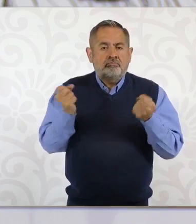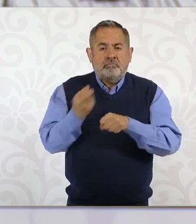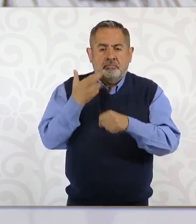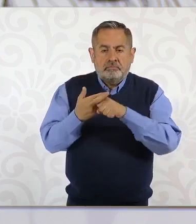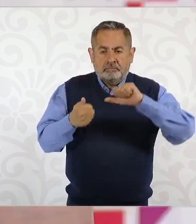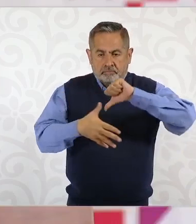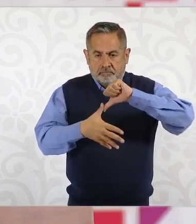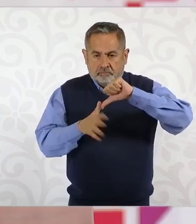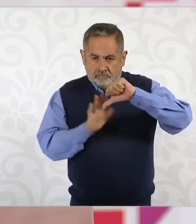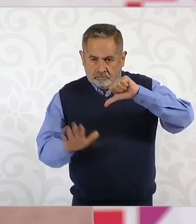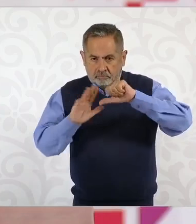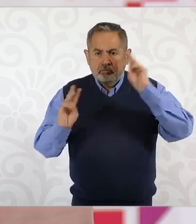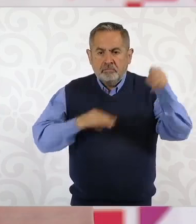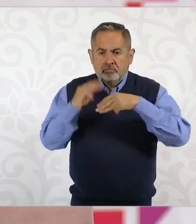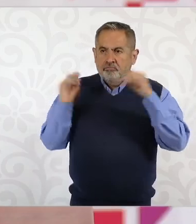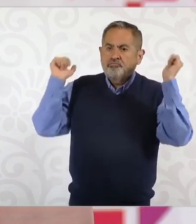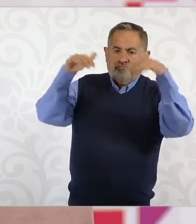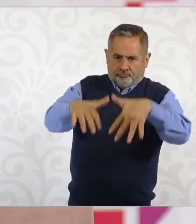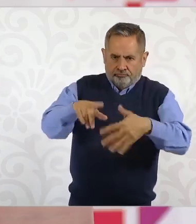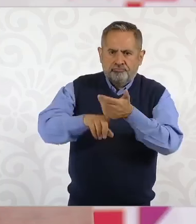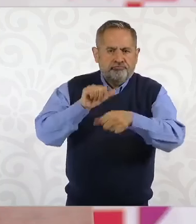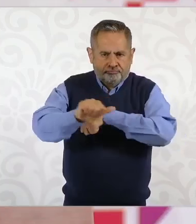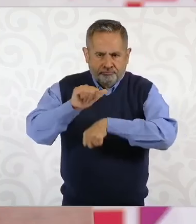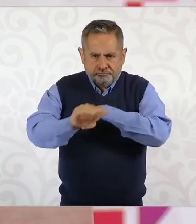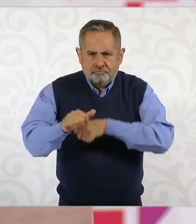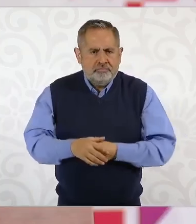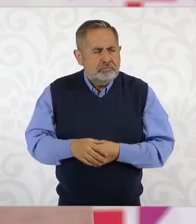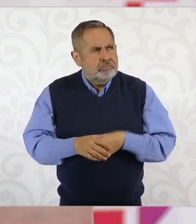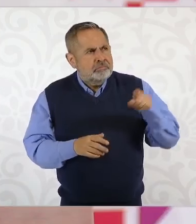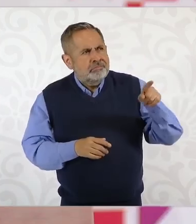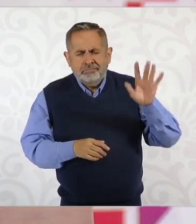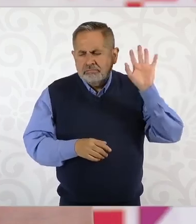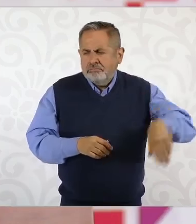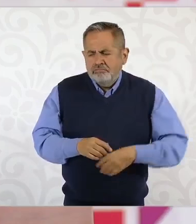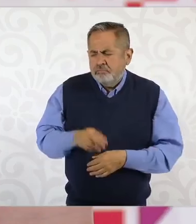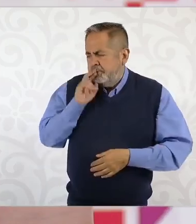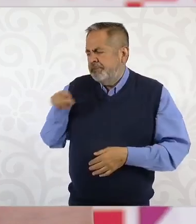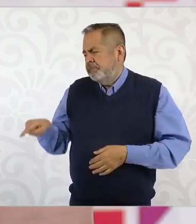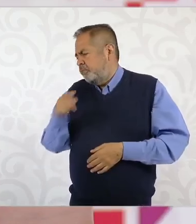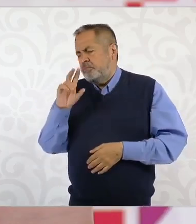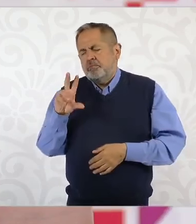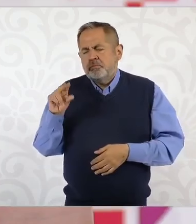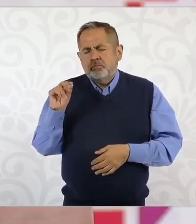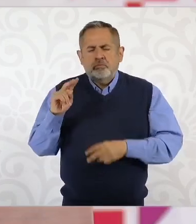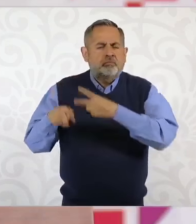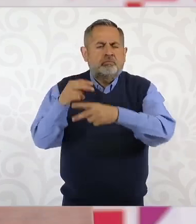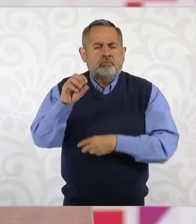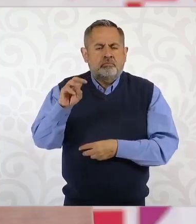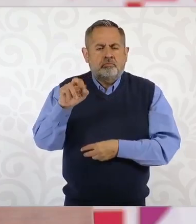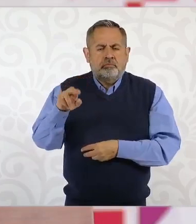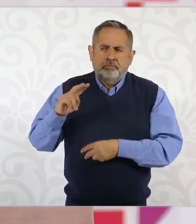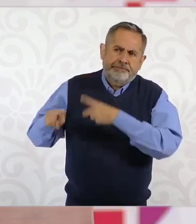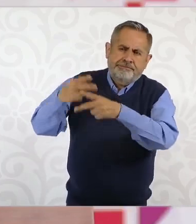de América Latina, sino del mundo. Yo había decidido que Omar mejor no fuera y lo puse a consideración del gabinete,